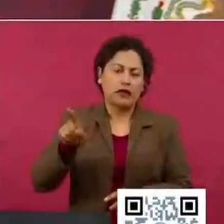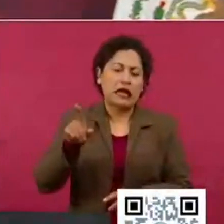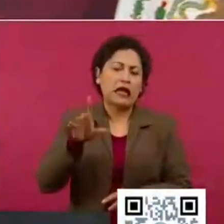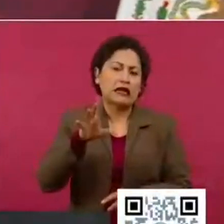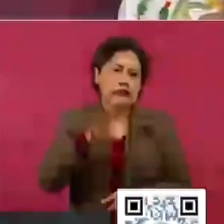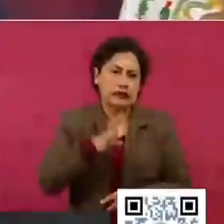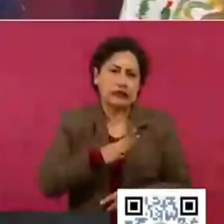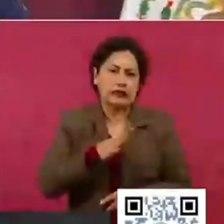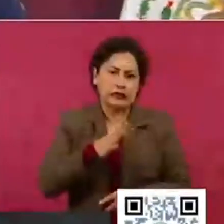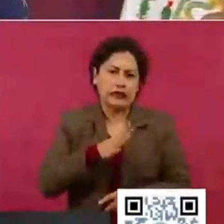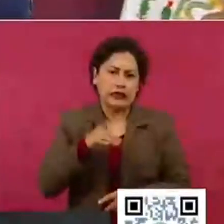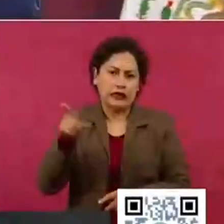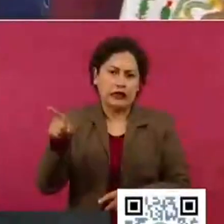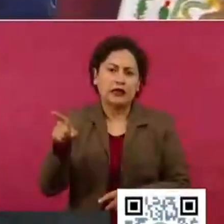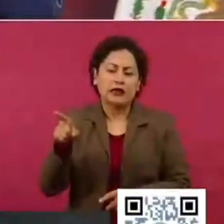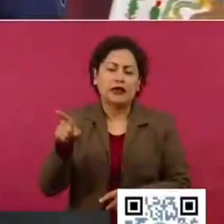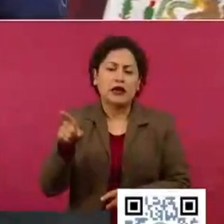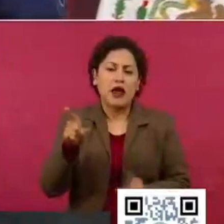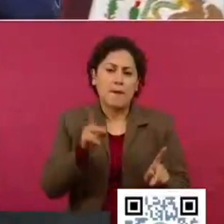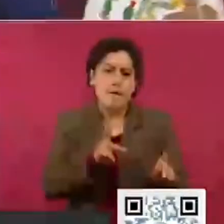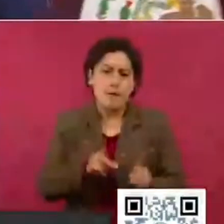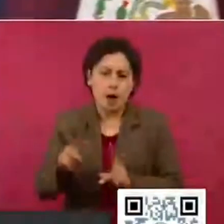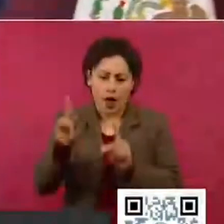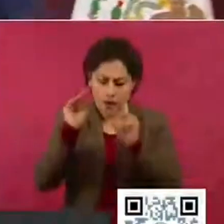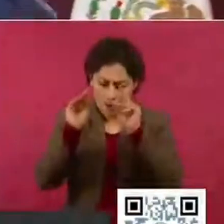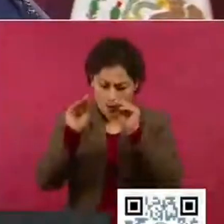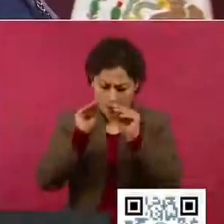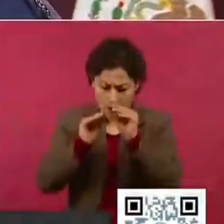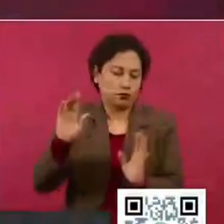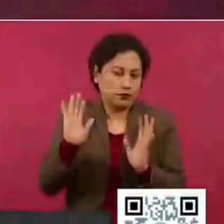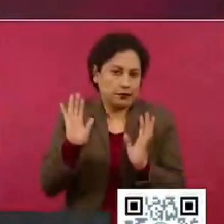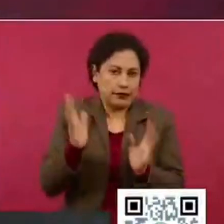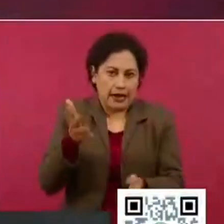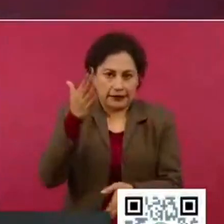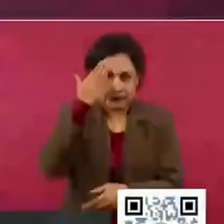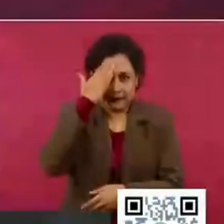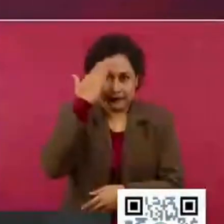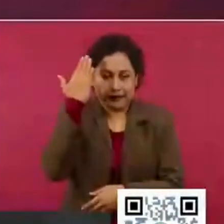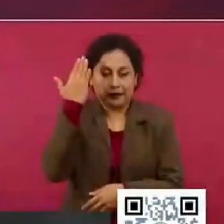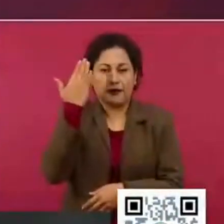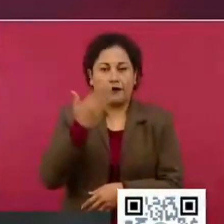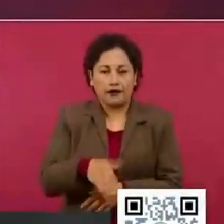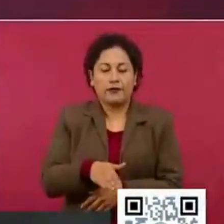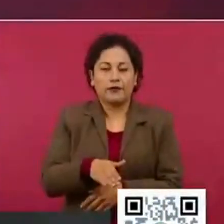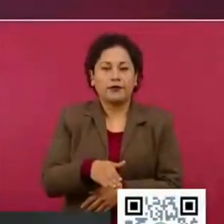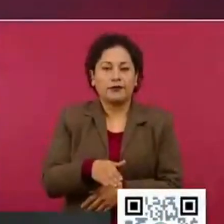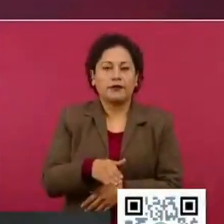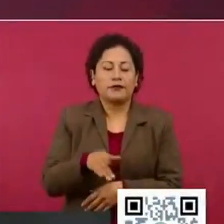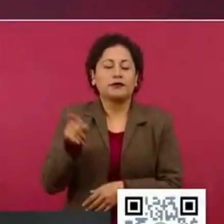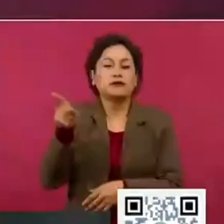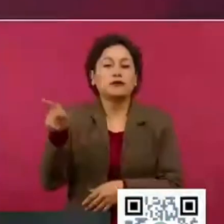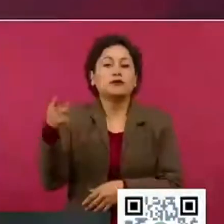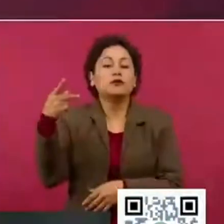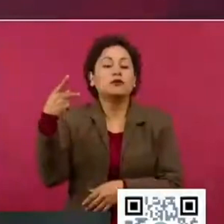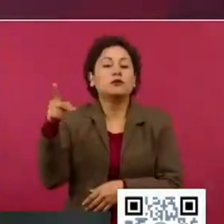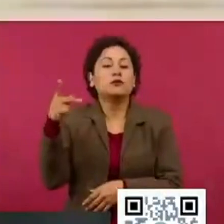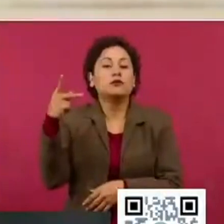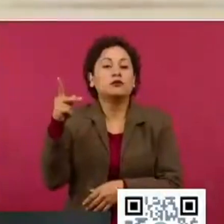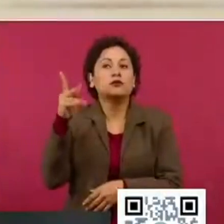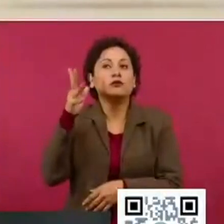hacia el futuro que ya saben qué resultados pueden lograr